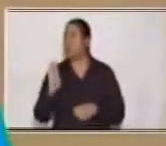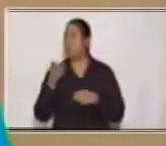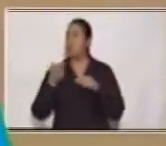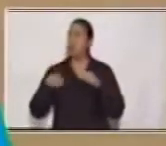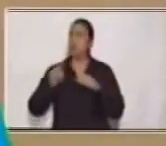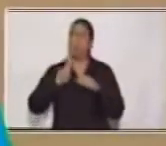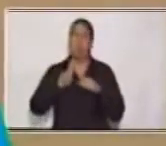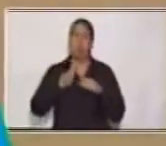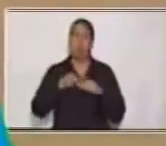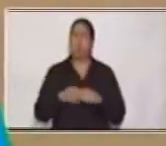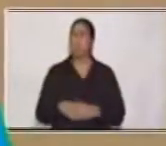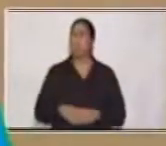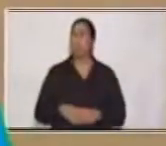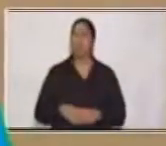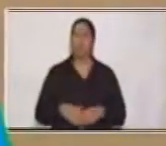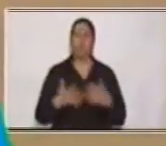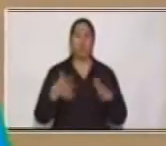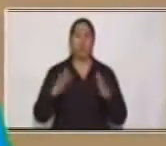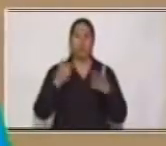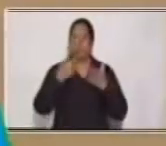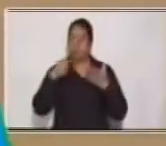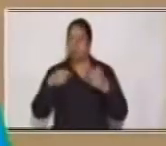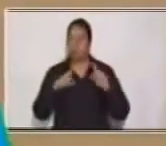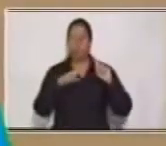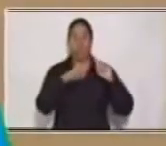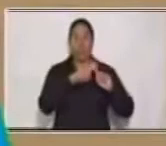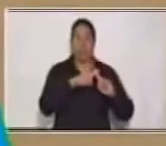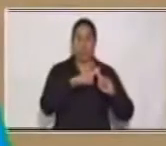Entonces escribimos X cuadrado.